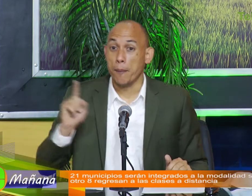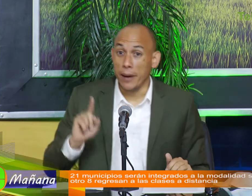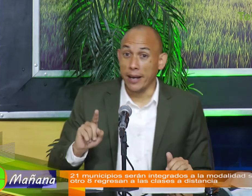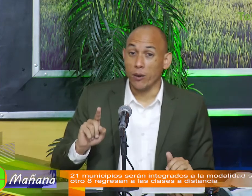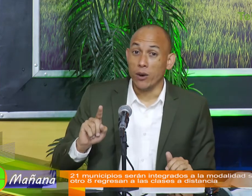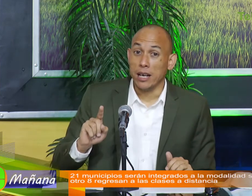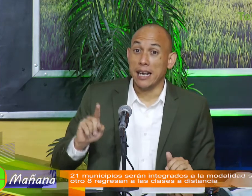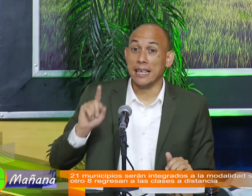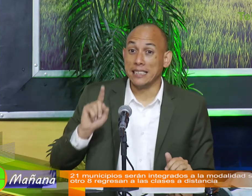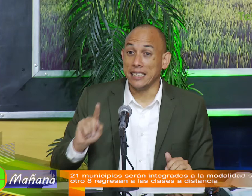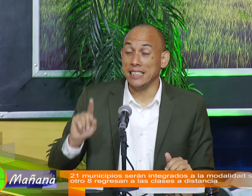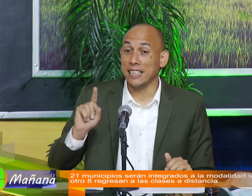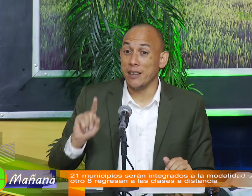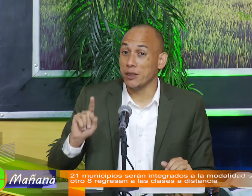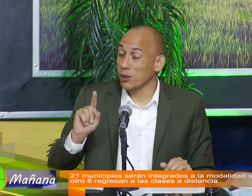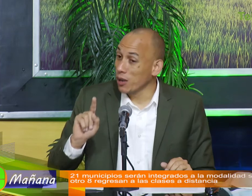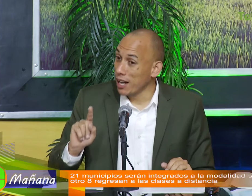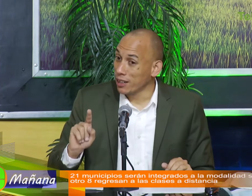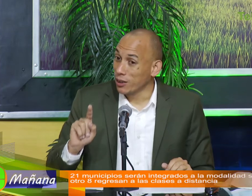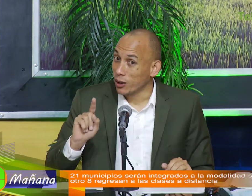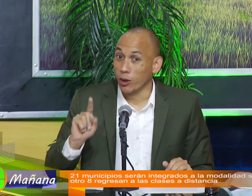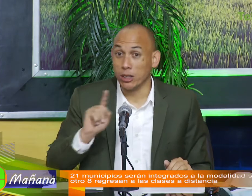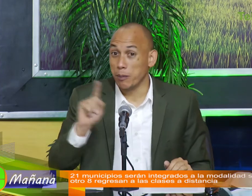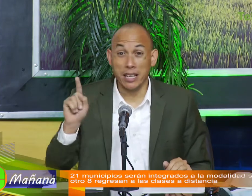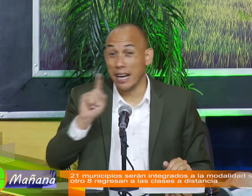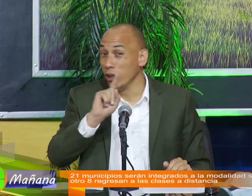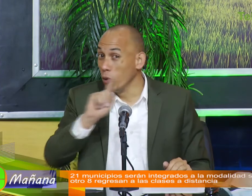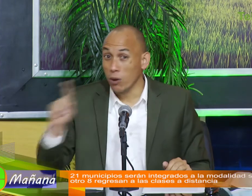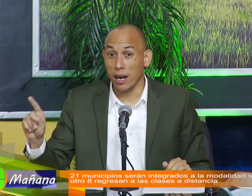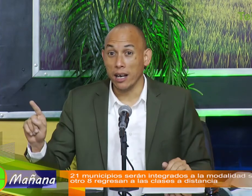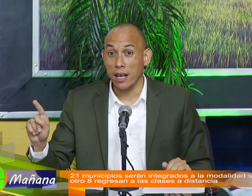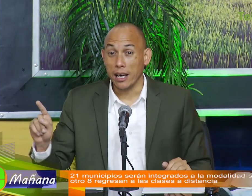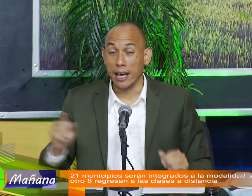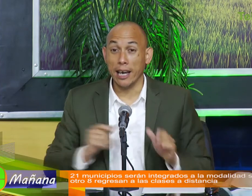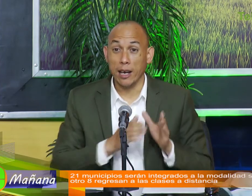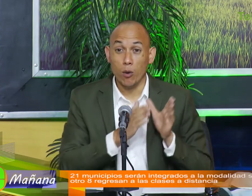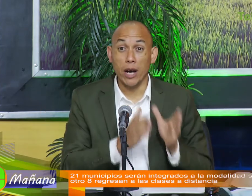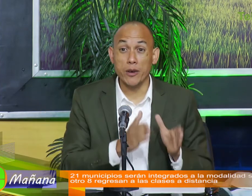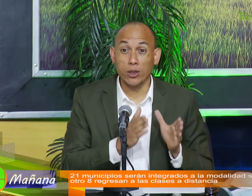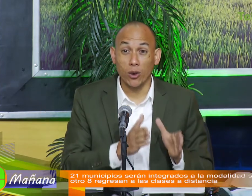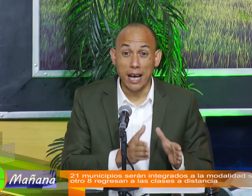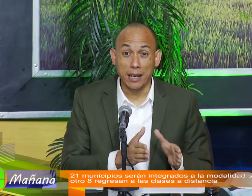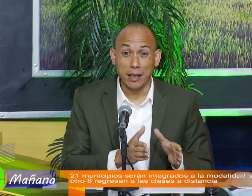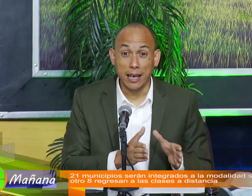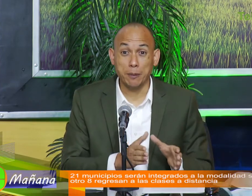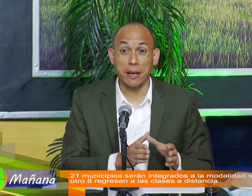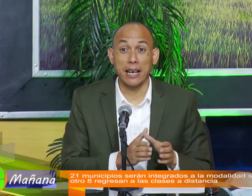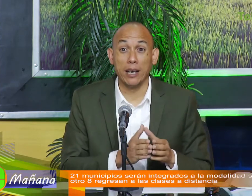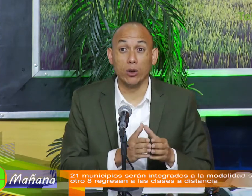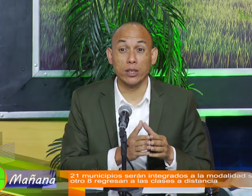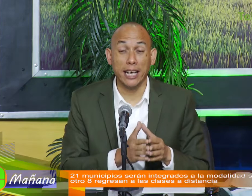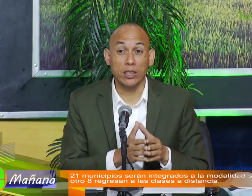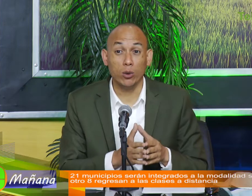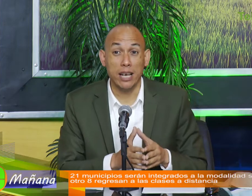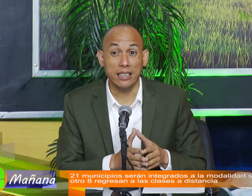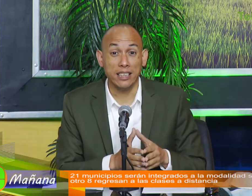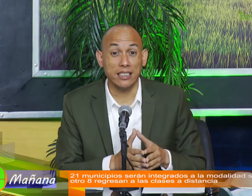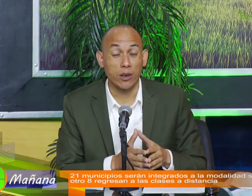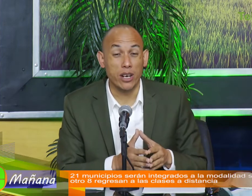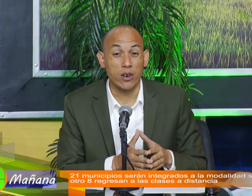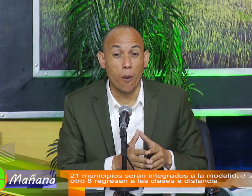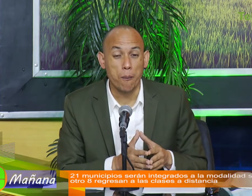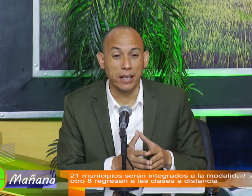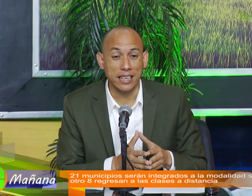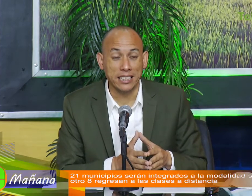pero la esencia del año escolar que no se pierdan ahí nunca que un año escolar es para que los estudiantes